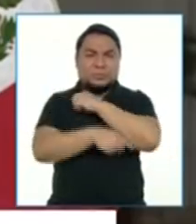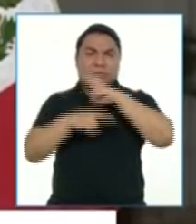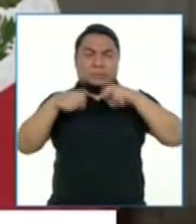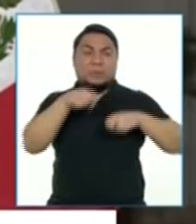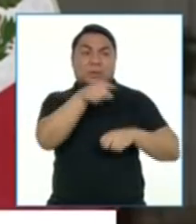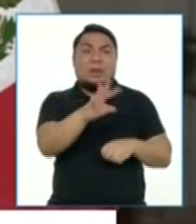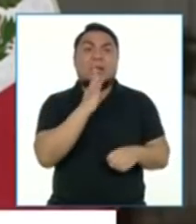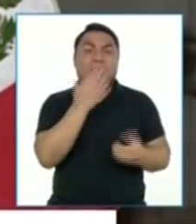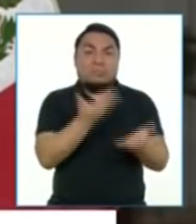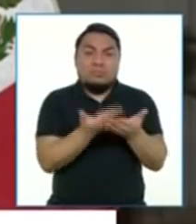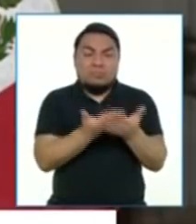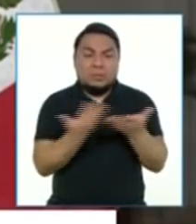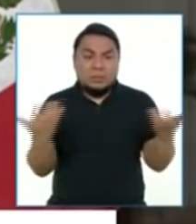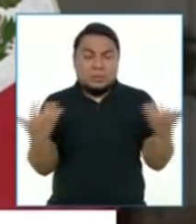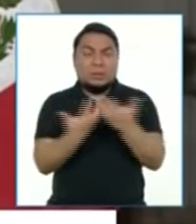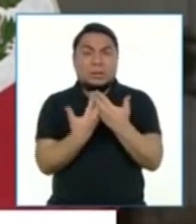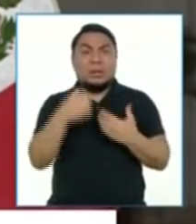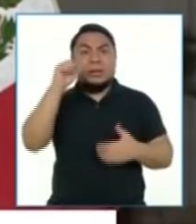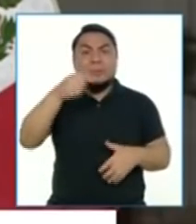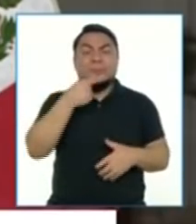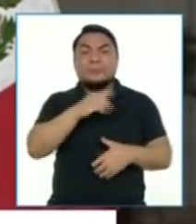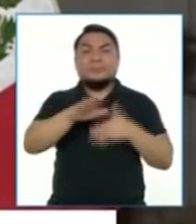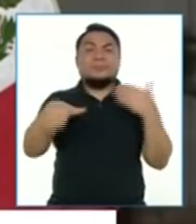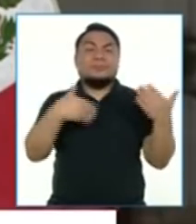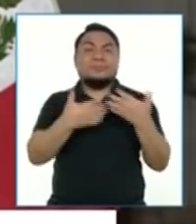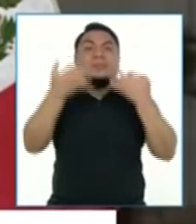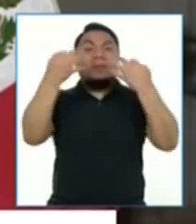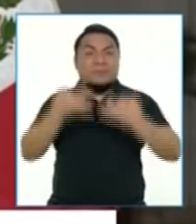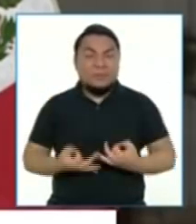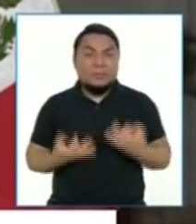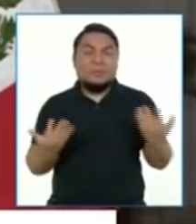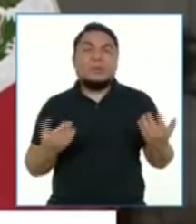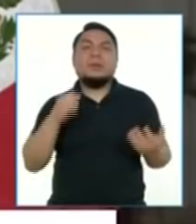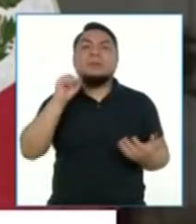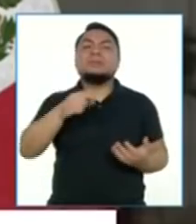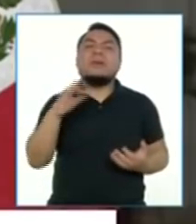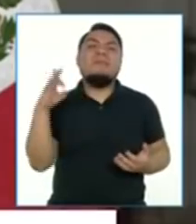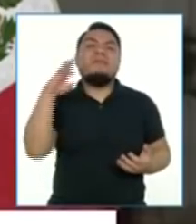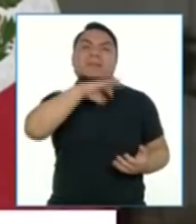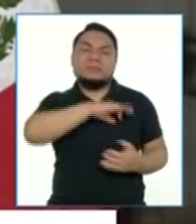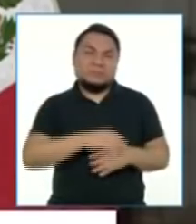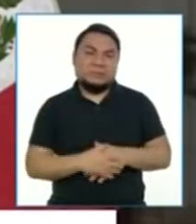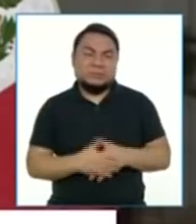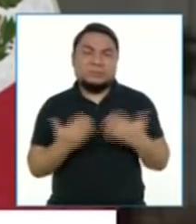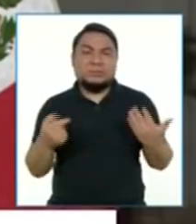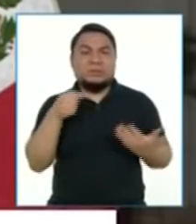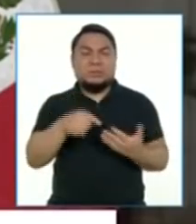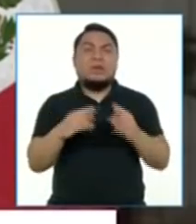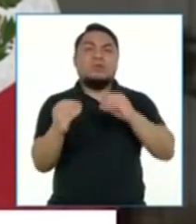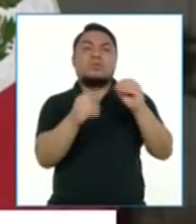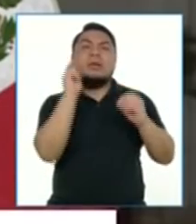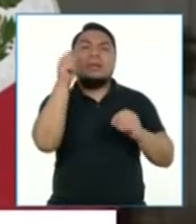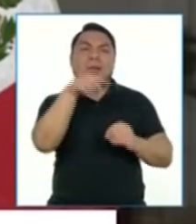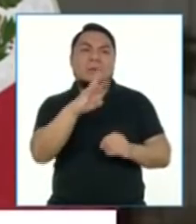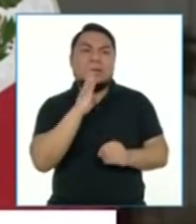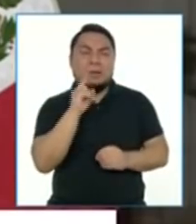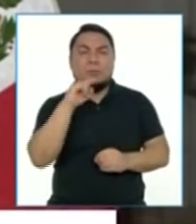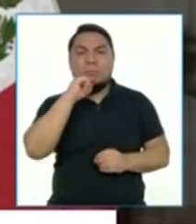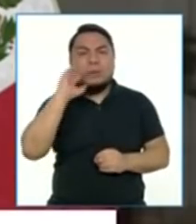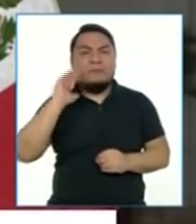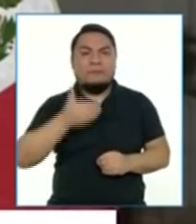popular contra los señores alarcón y merino porque incluso habla de una conspiración y